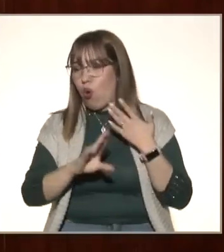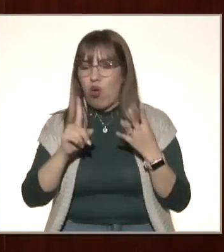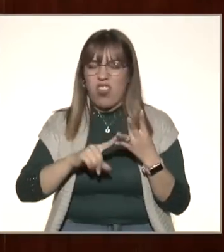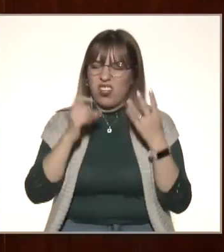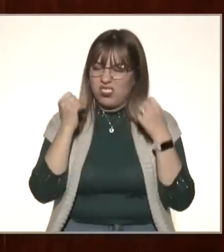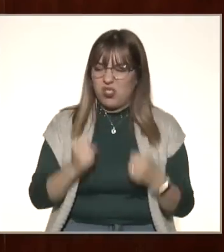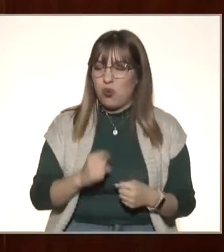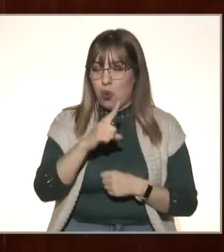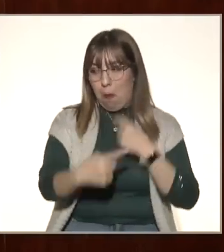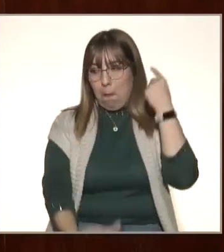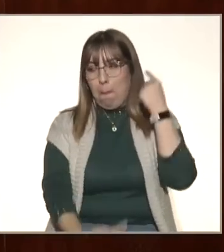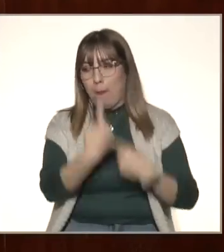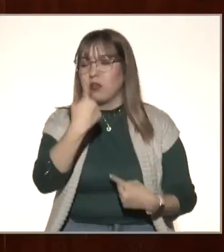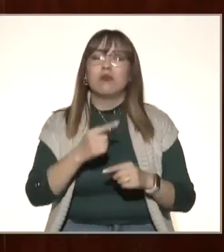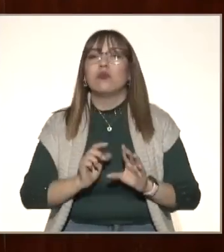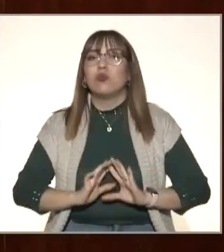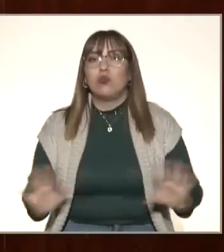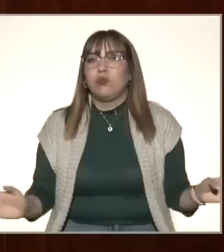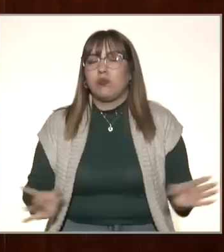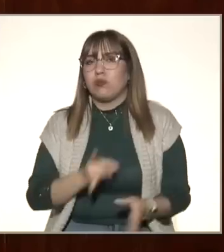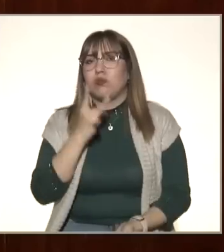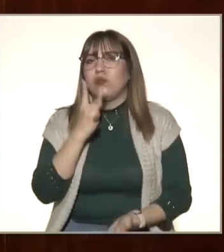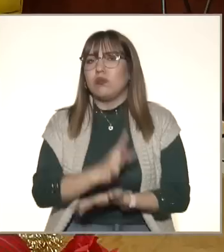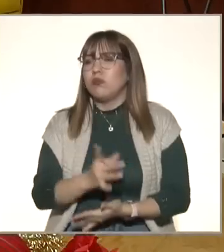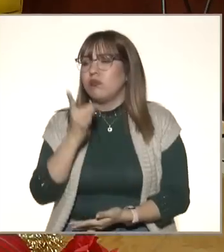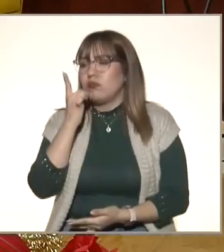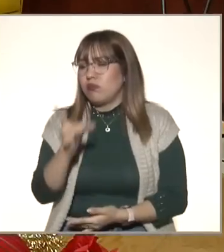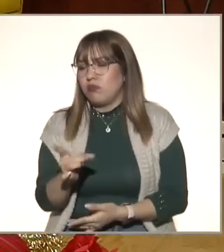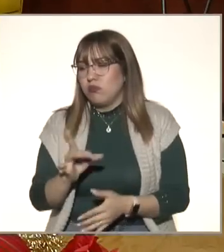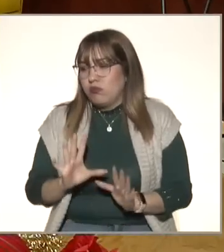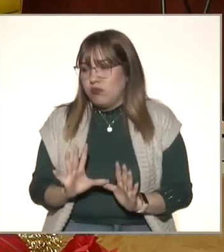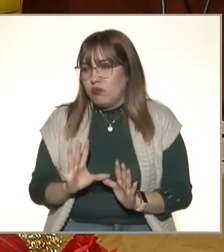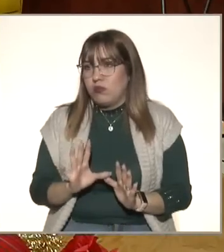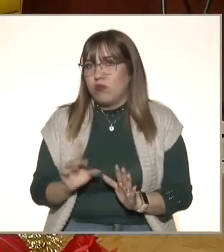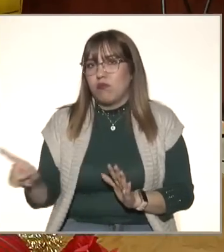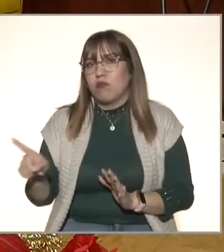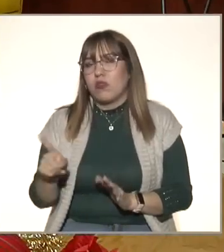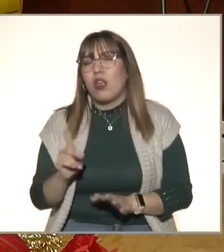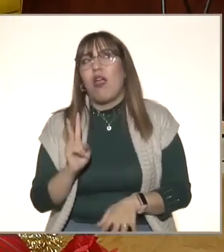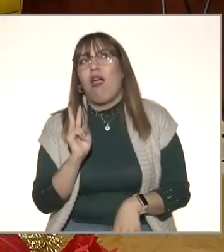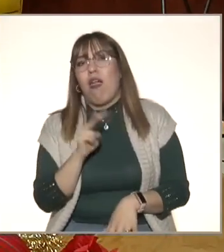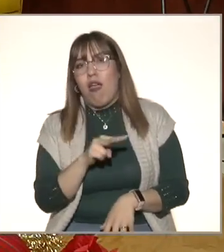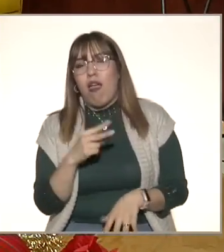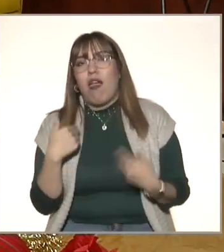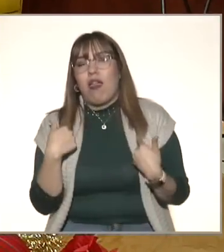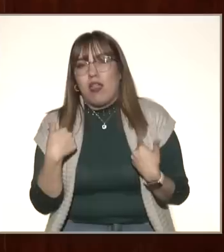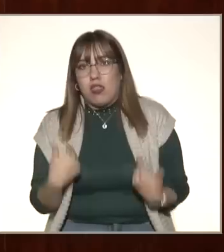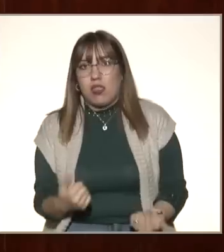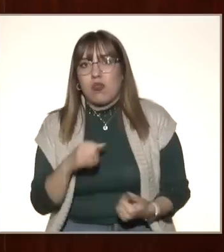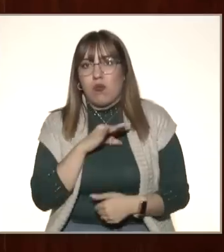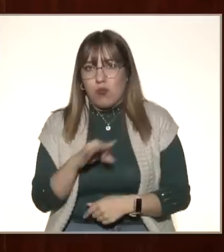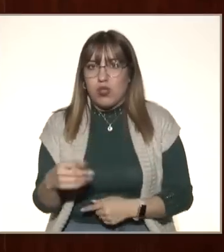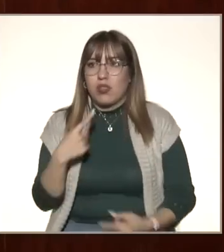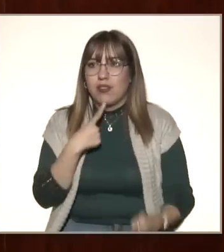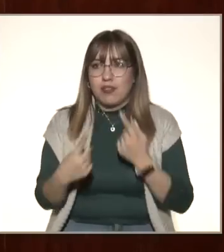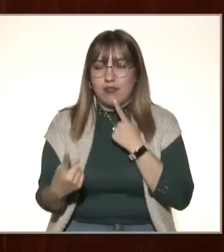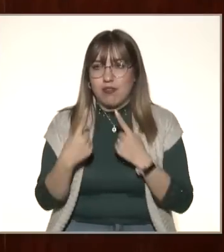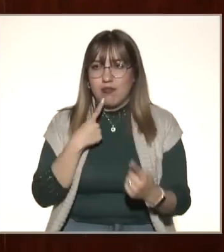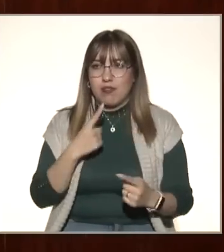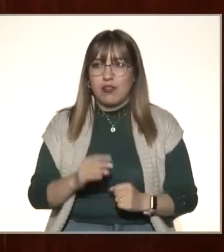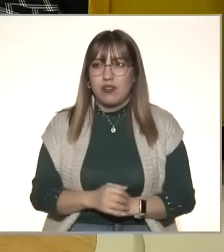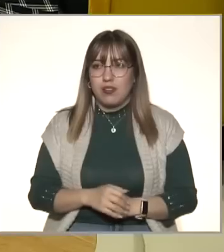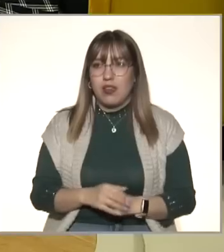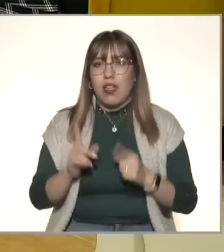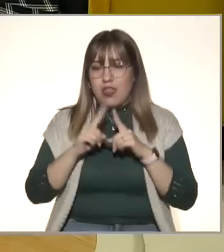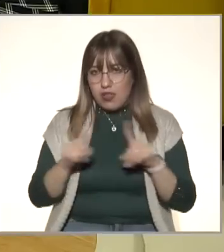lo hizo por esto, ¿no? Sino nada más describir la acción nos coloca en un lugar distinto desde el que yo pienso se podría dialogar. Y tu mensaje va a ser recibido